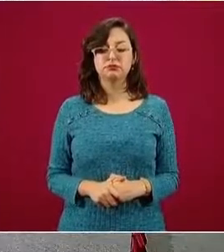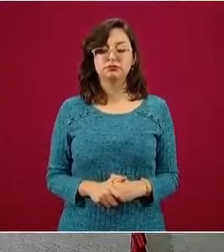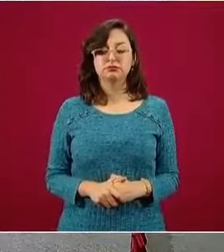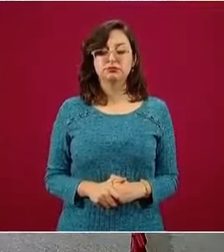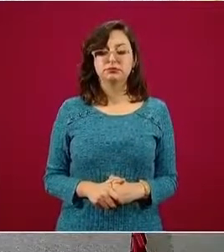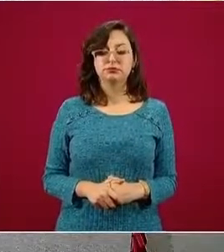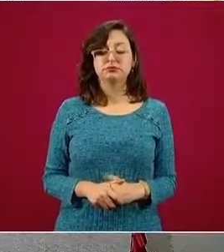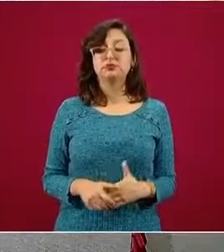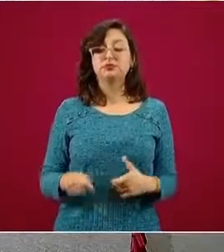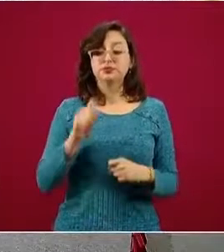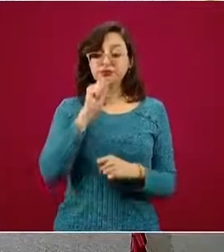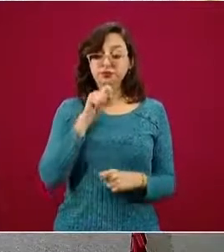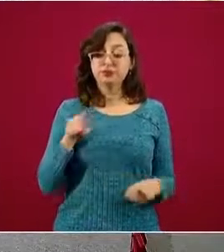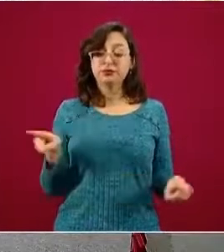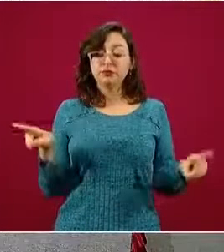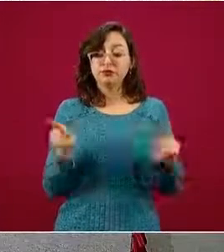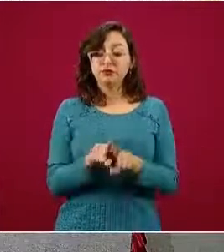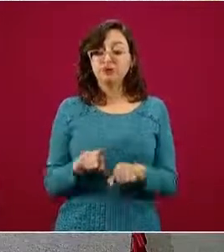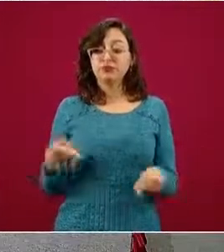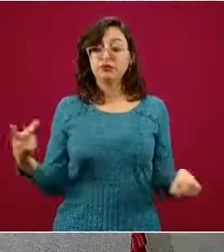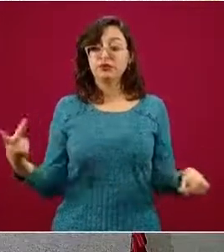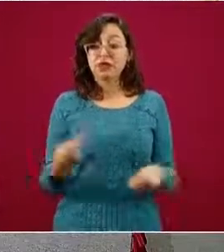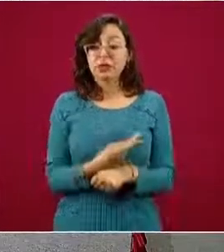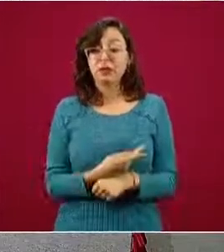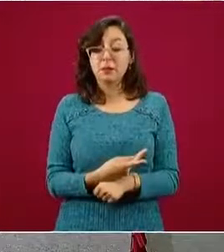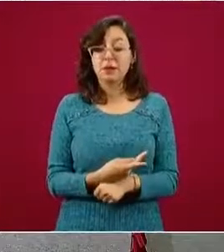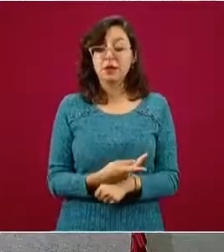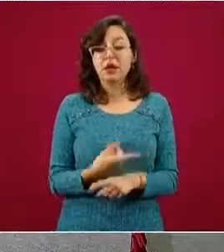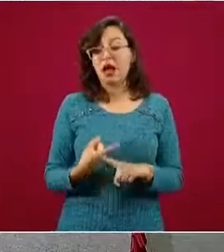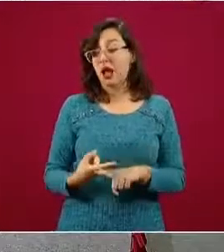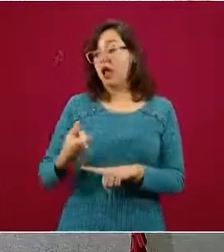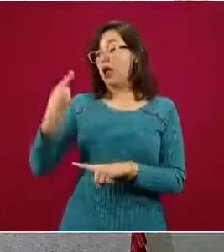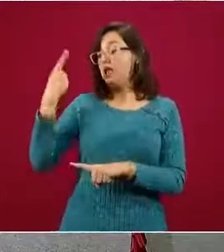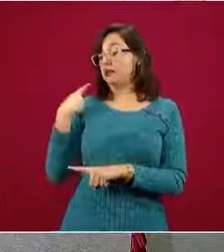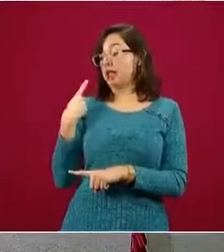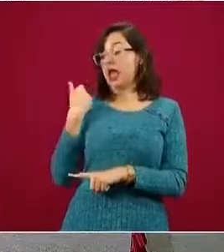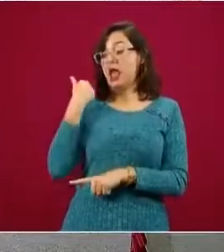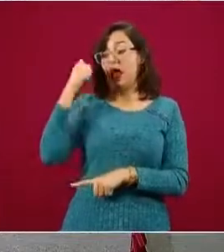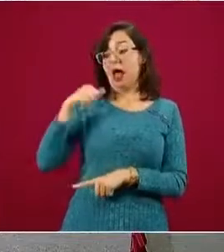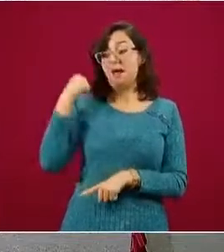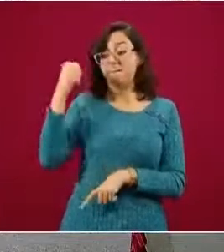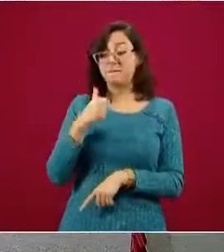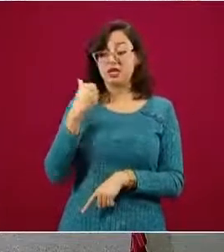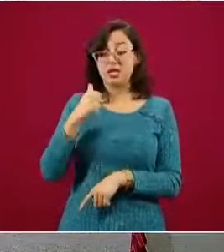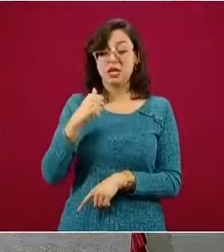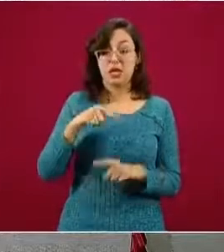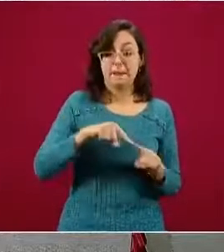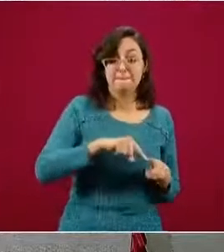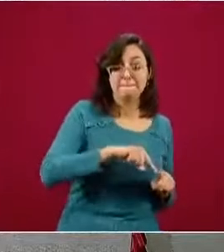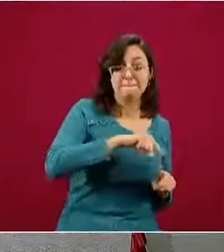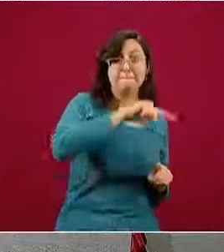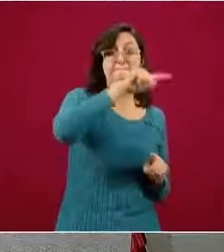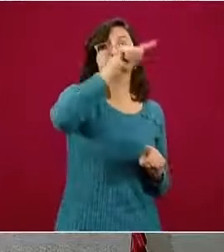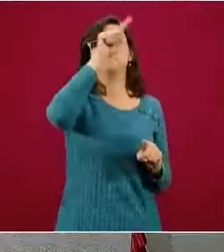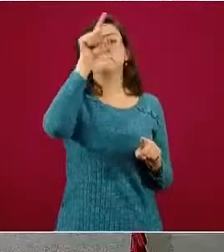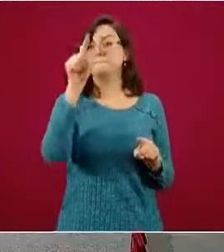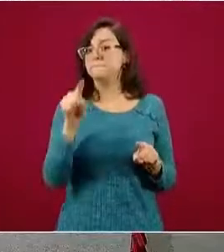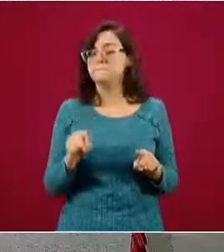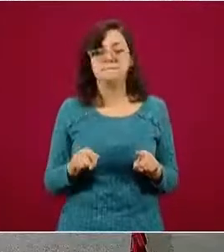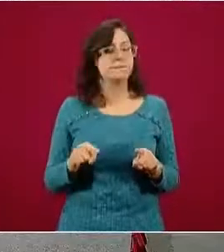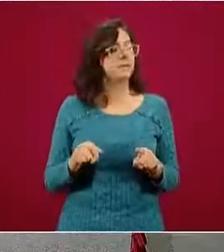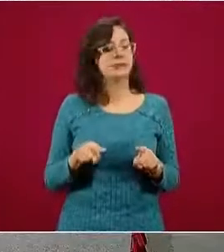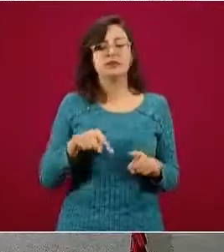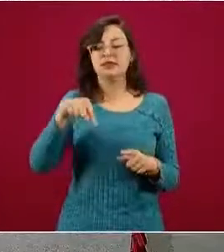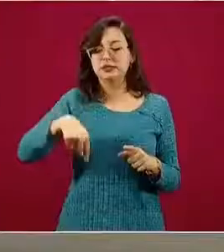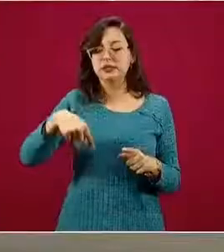que logramos también que el pico no ocurriera en abril, sino que ocurriera en el Valle de